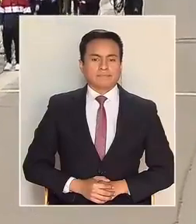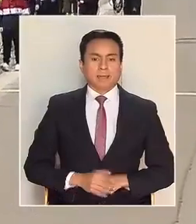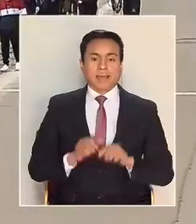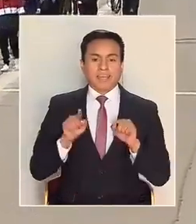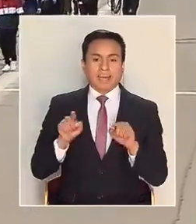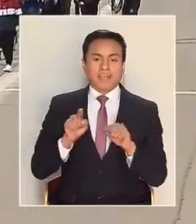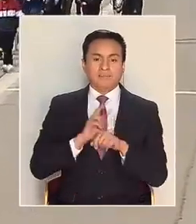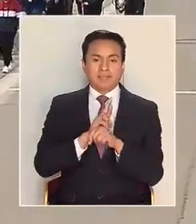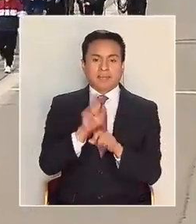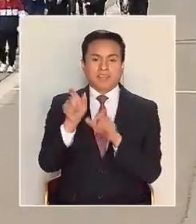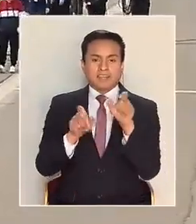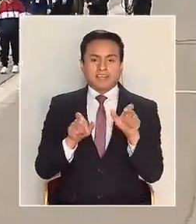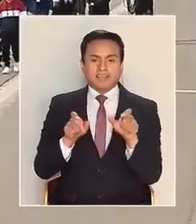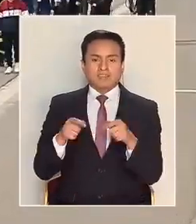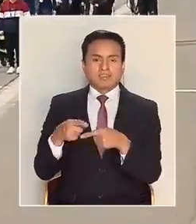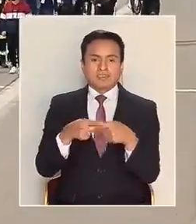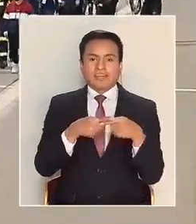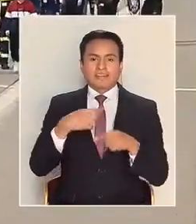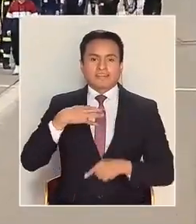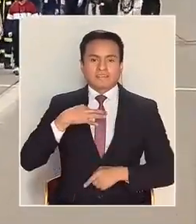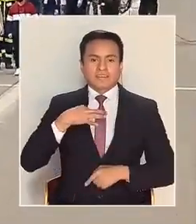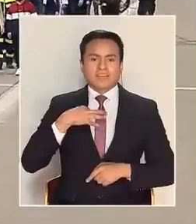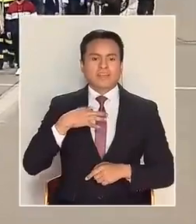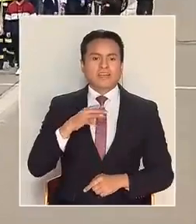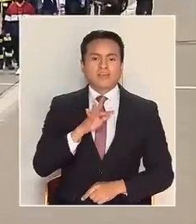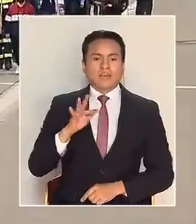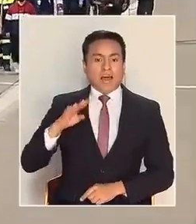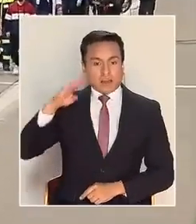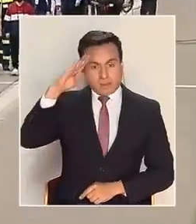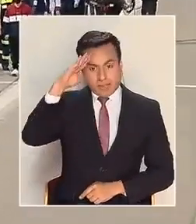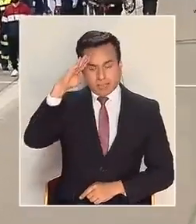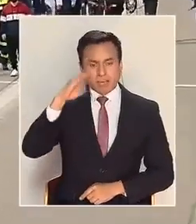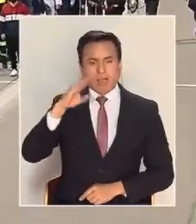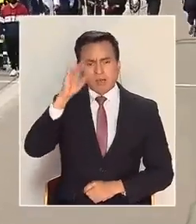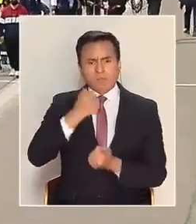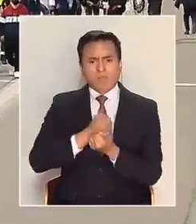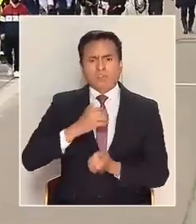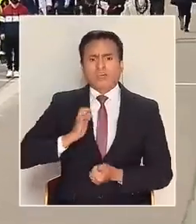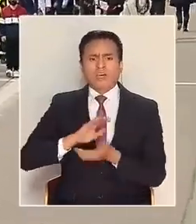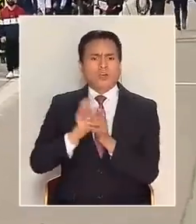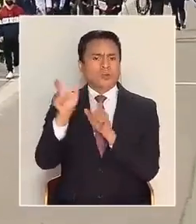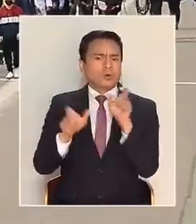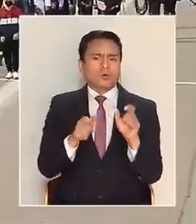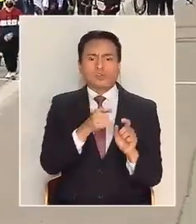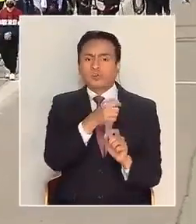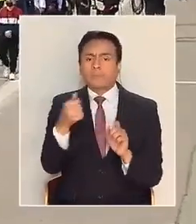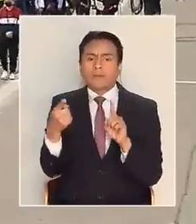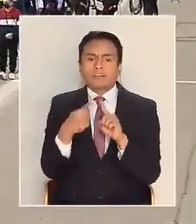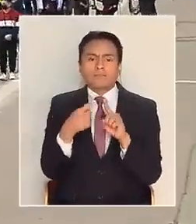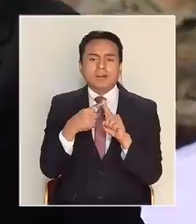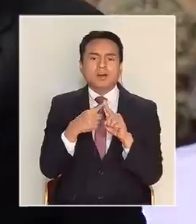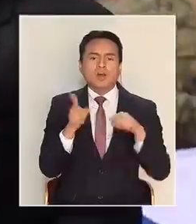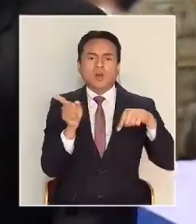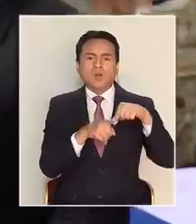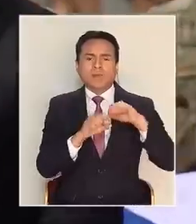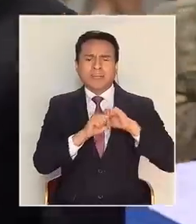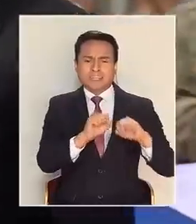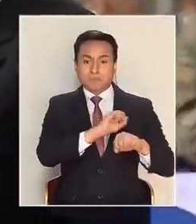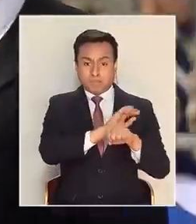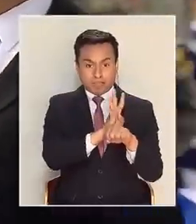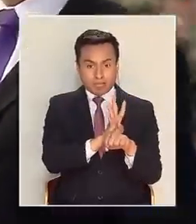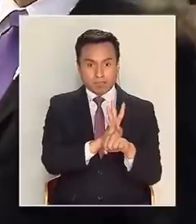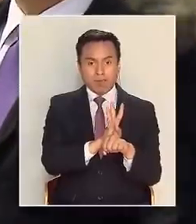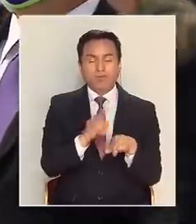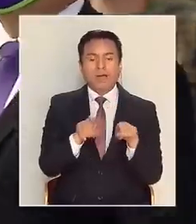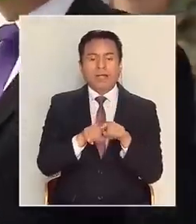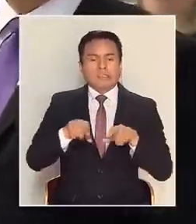Ahí están los representantes de la sociedad civil, de las Fuerzas Armadas, de la policía, todos los que han participado en el combate de esta pandemia, que han